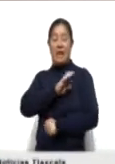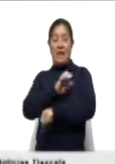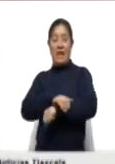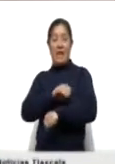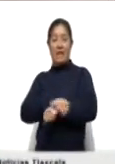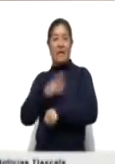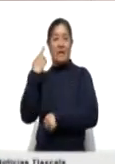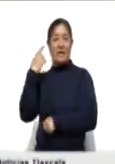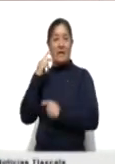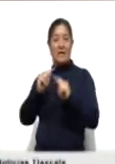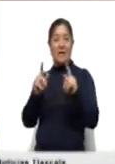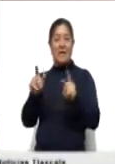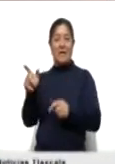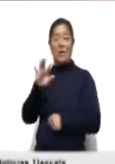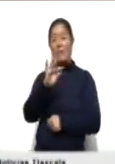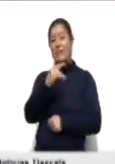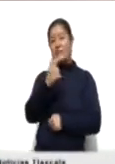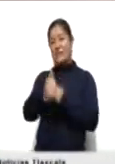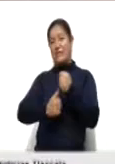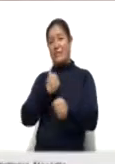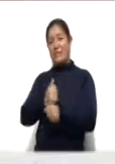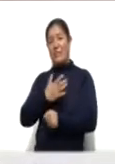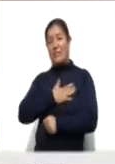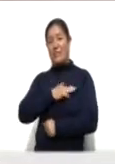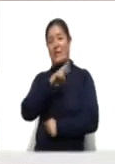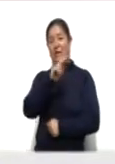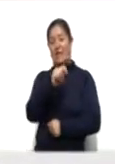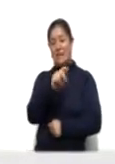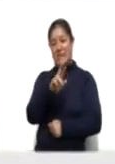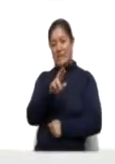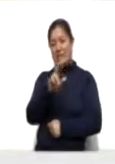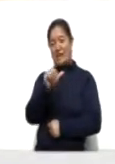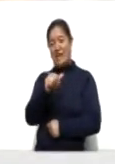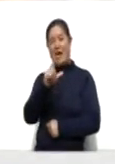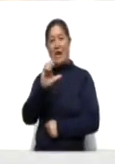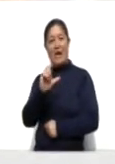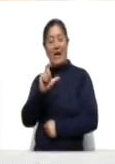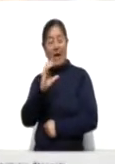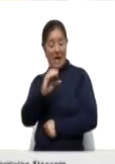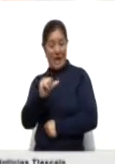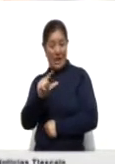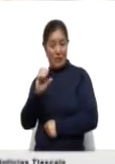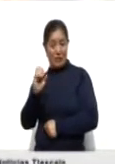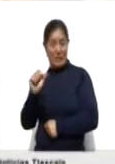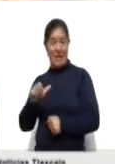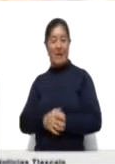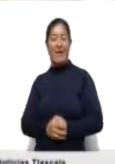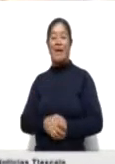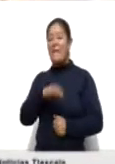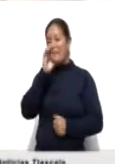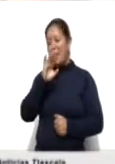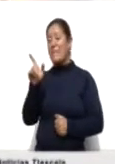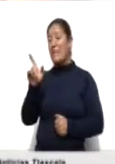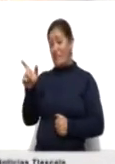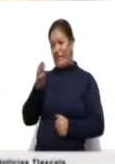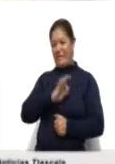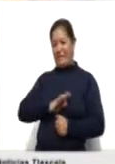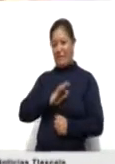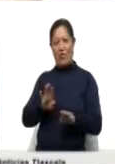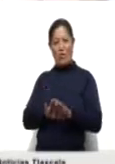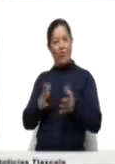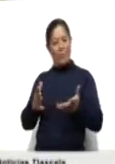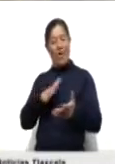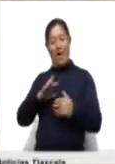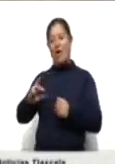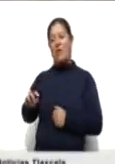Tlaxcala por su 47 aniversario de parte de Edwin Luna y la Tracalosa de Monterrey, que los bendiga. ¿Y cómo no felicitar a la emisora que desde lo más alto de